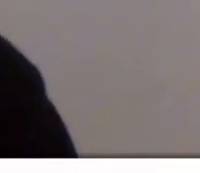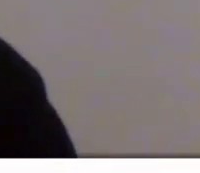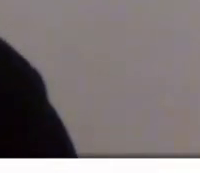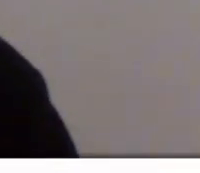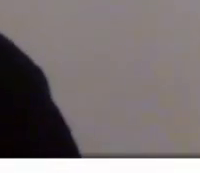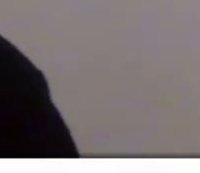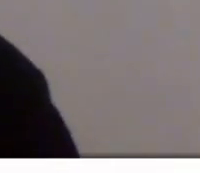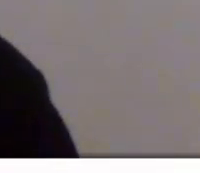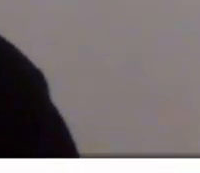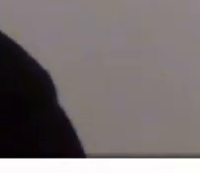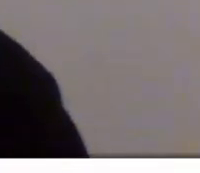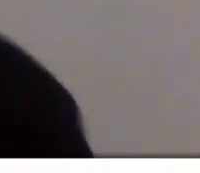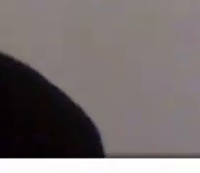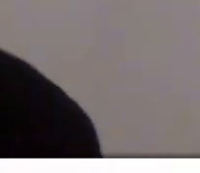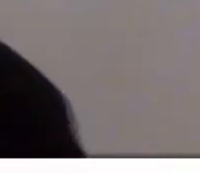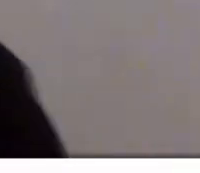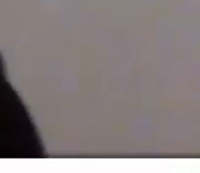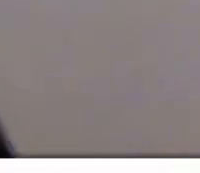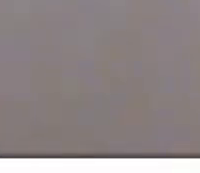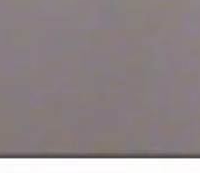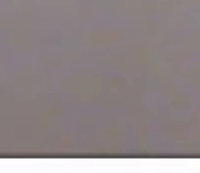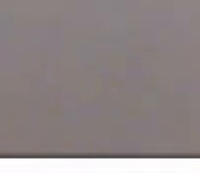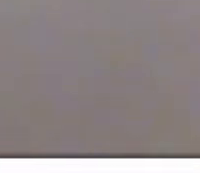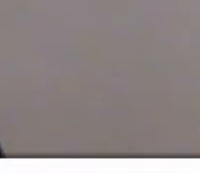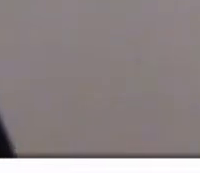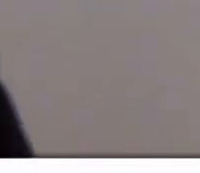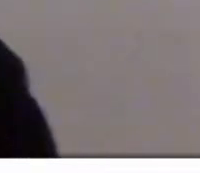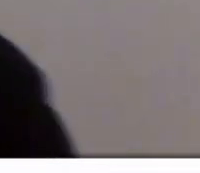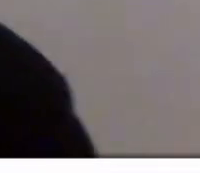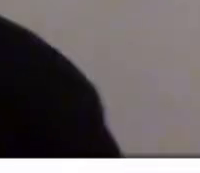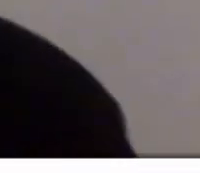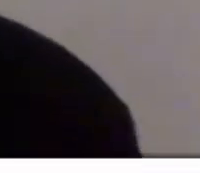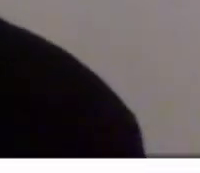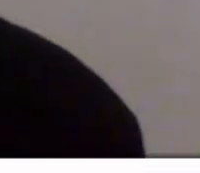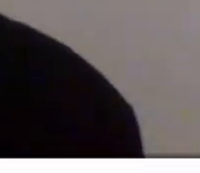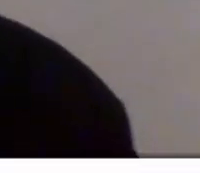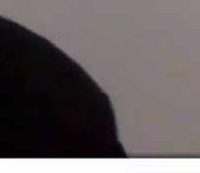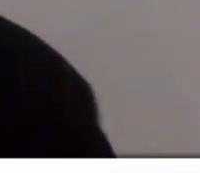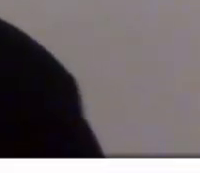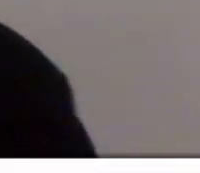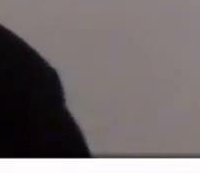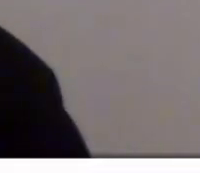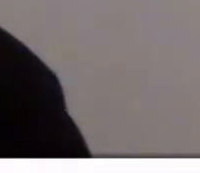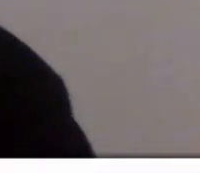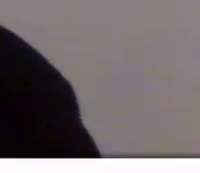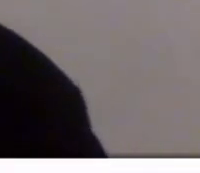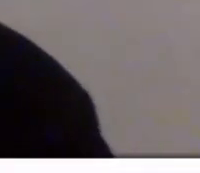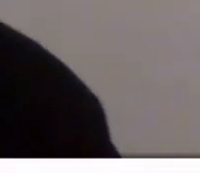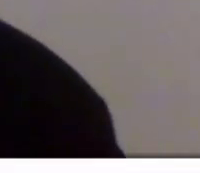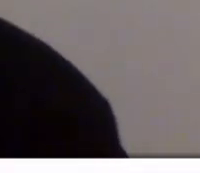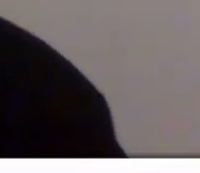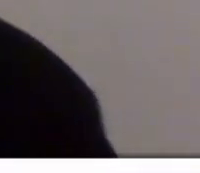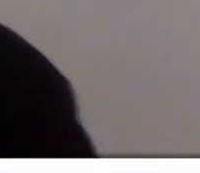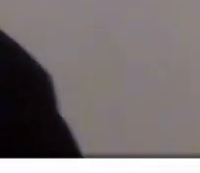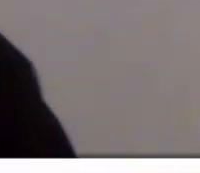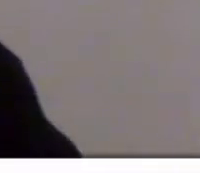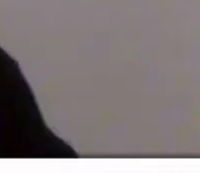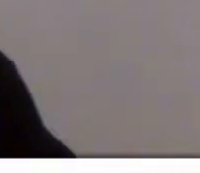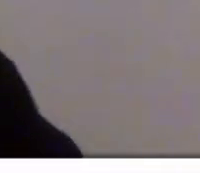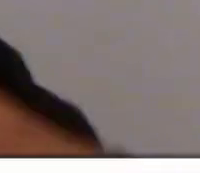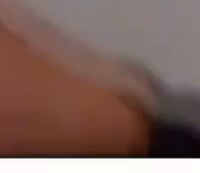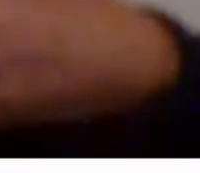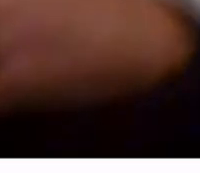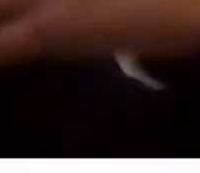pensada como una nación desde adentro hacia afuera. Muchos años después, general, pensamos el